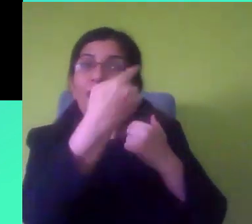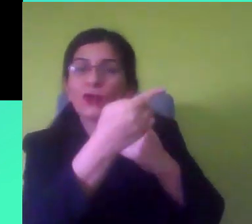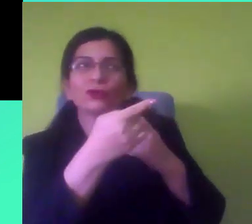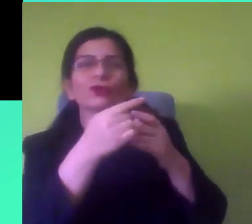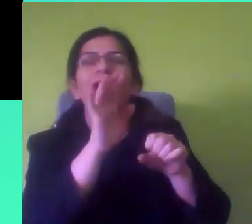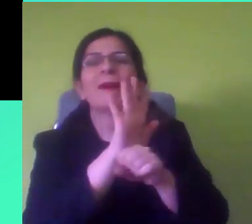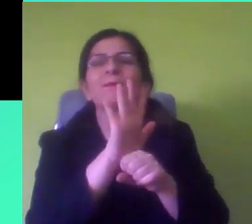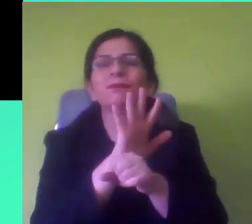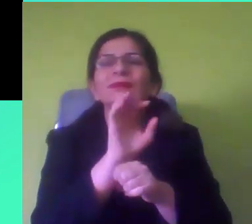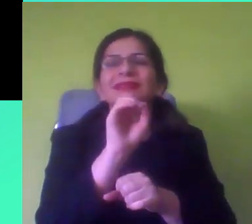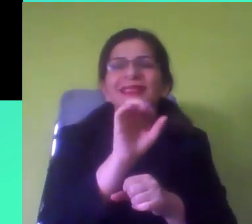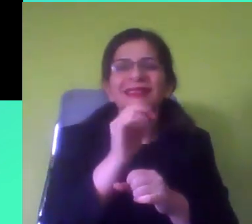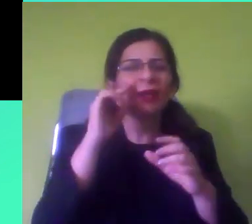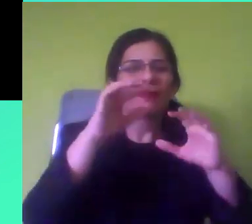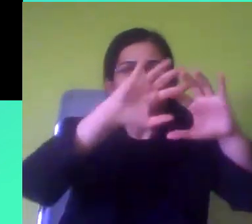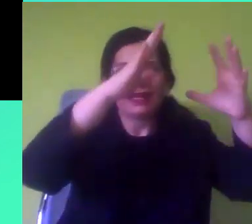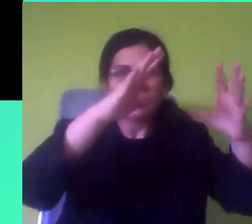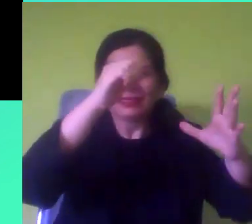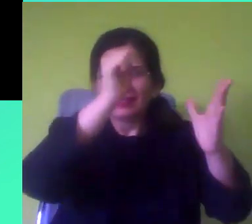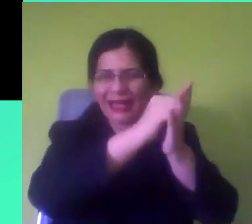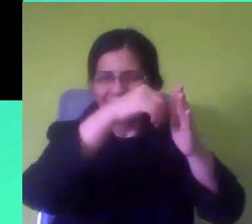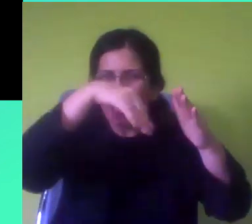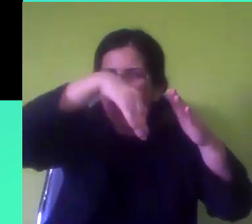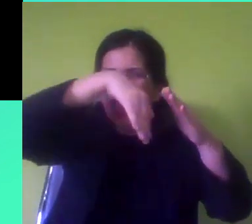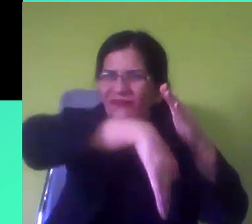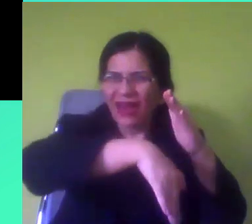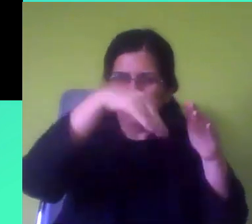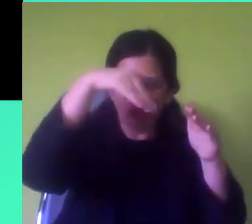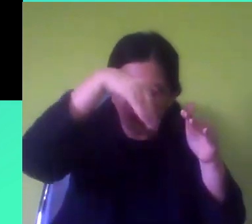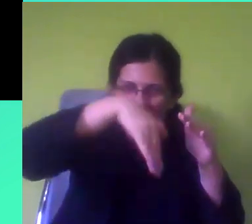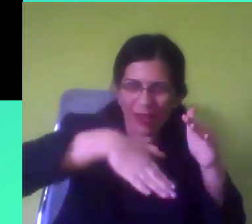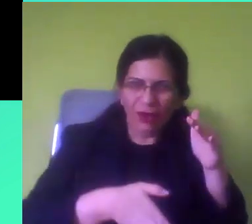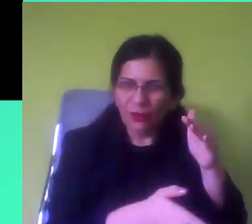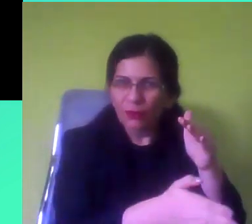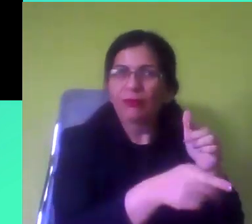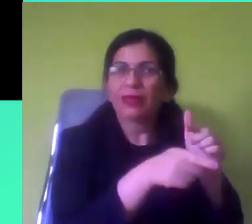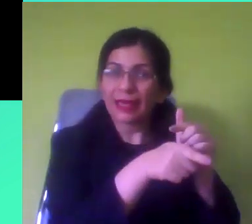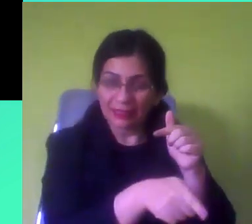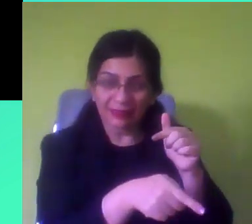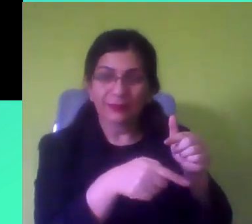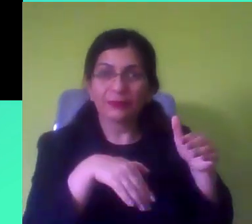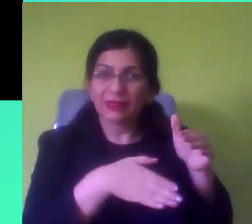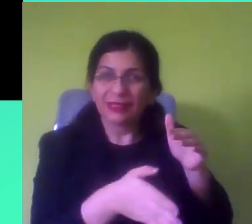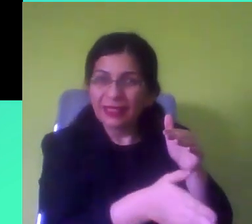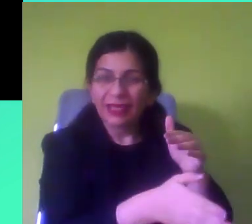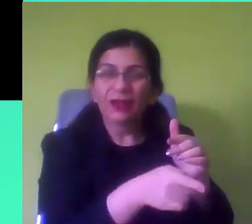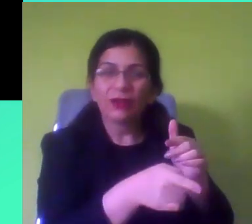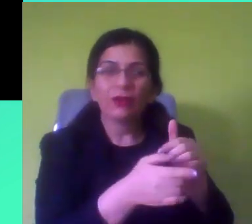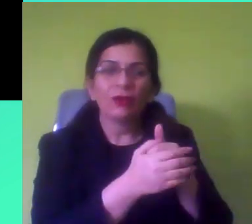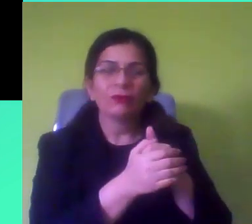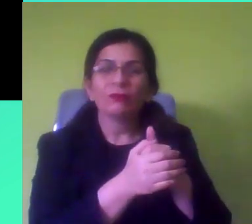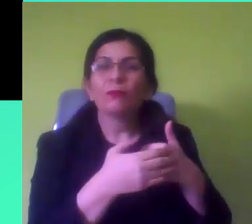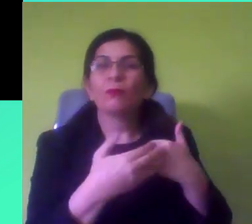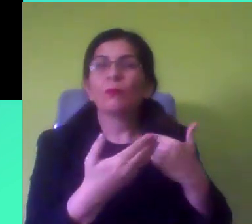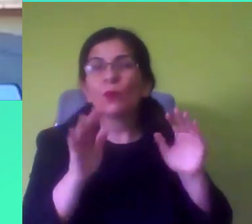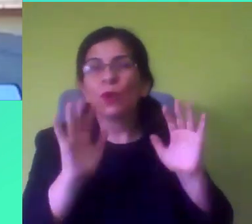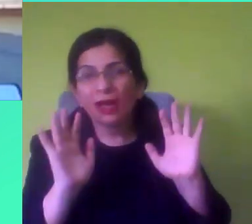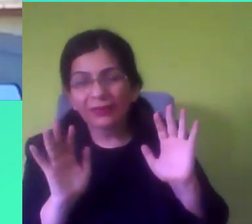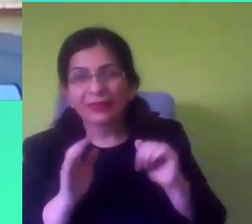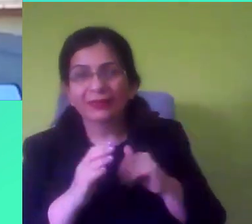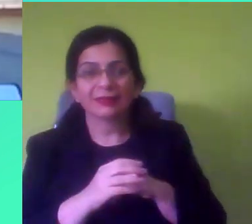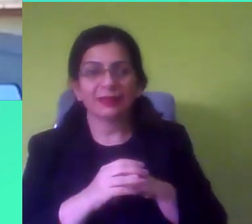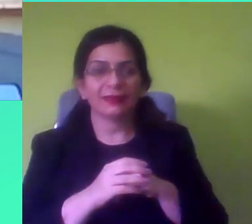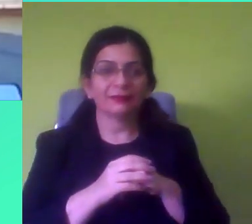asociados a hielo en el subsuelo, hielo subterráneo. Ese hielo es el hielo que es